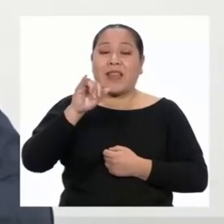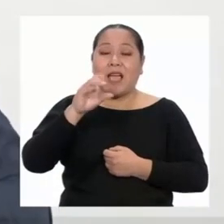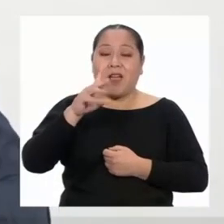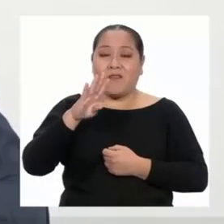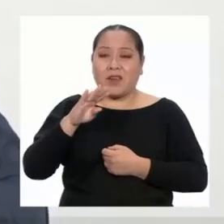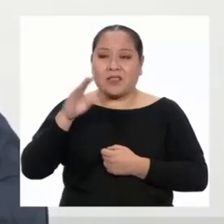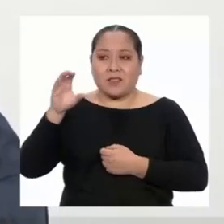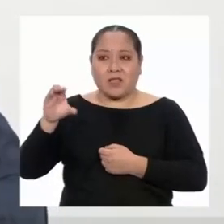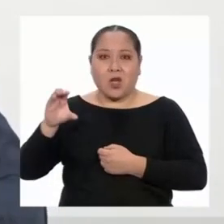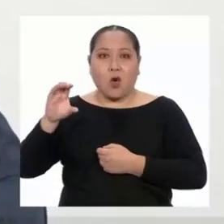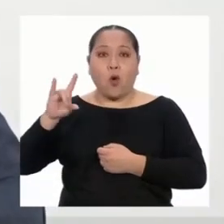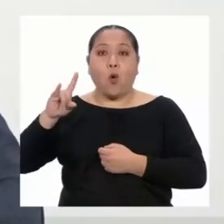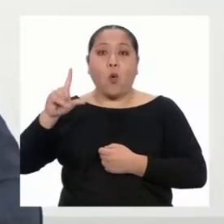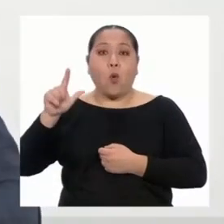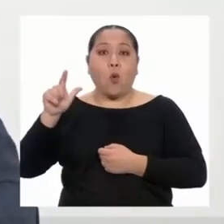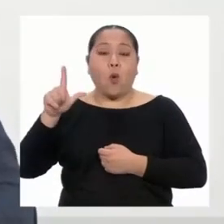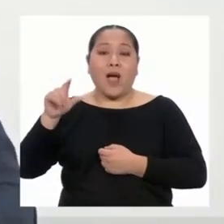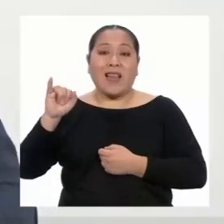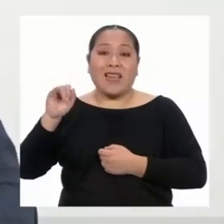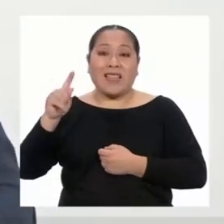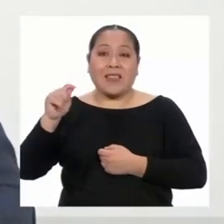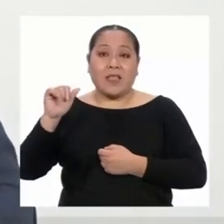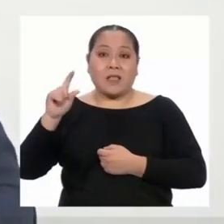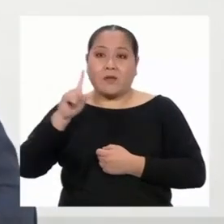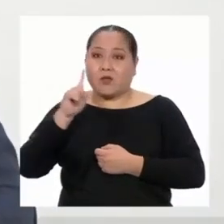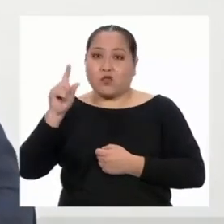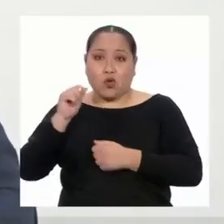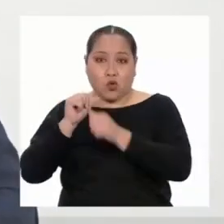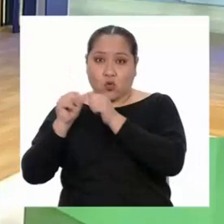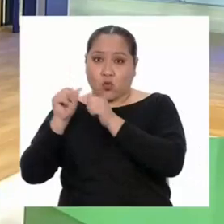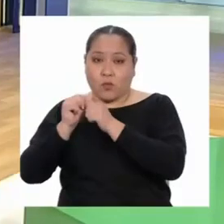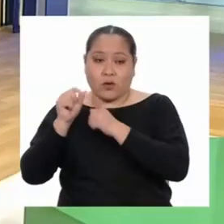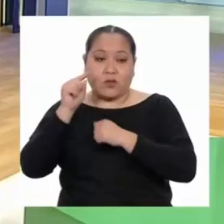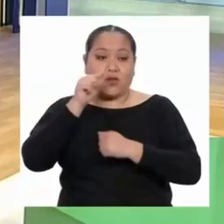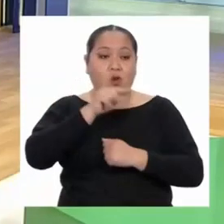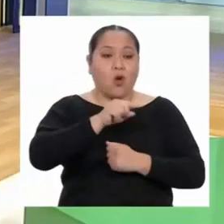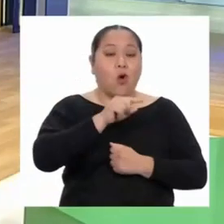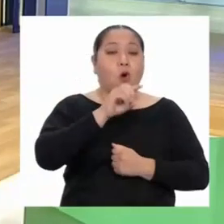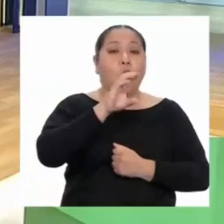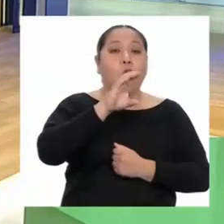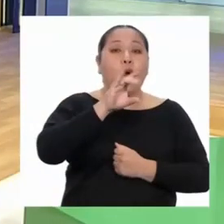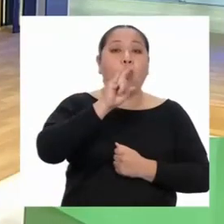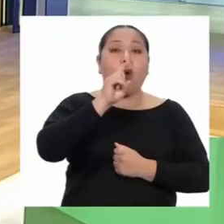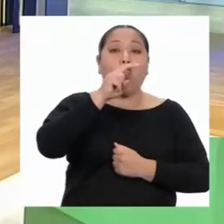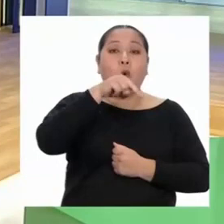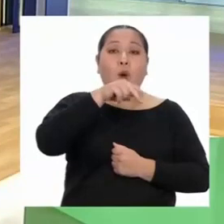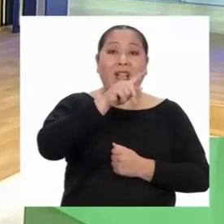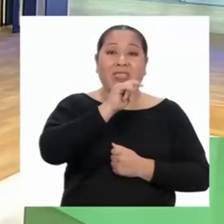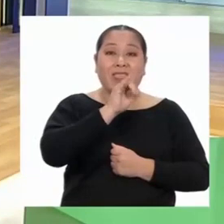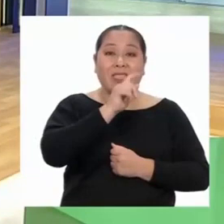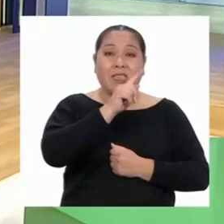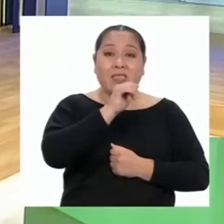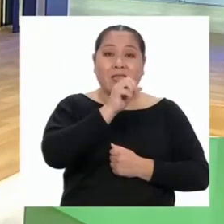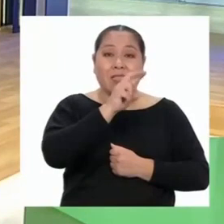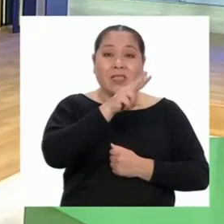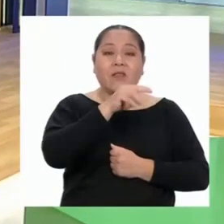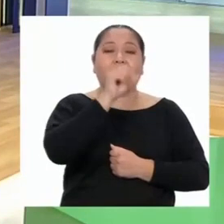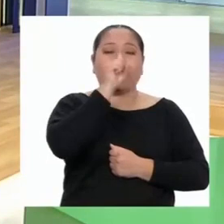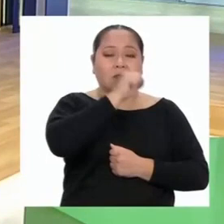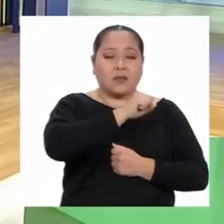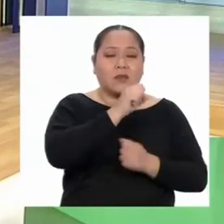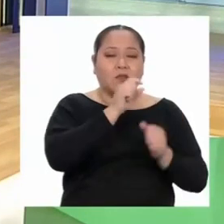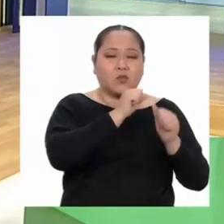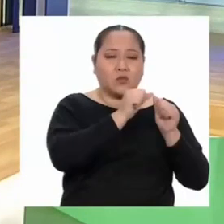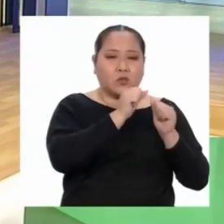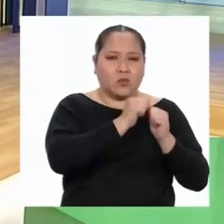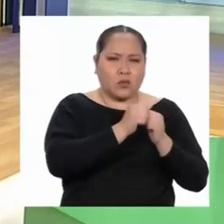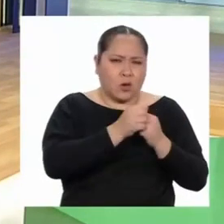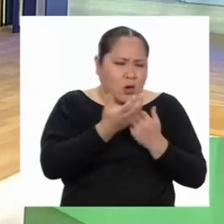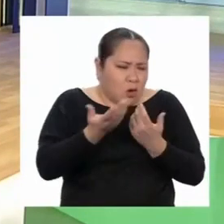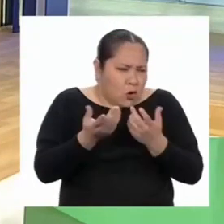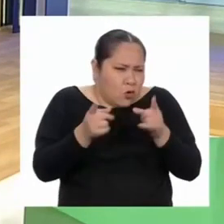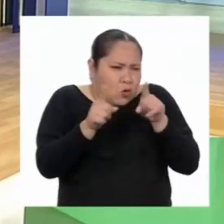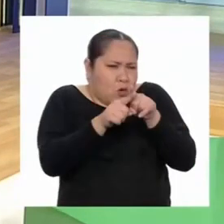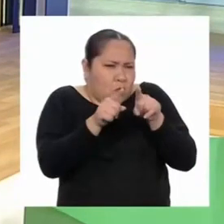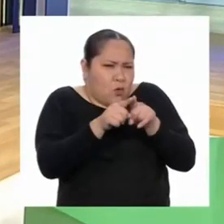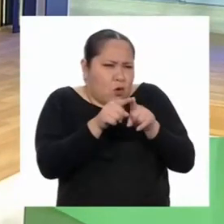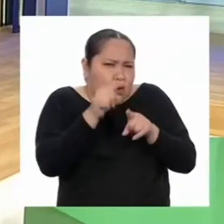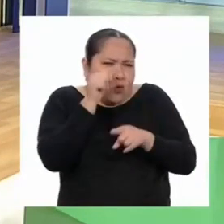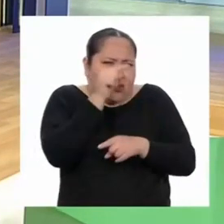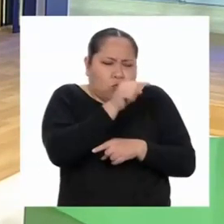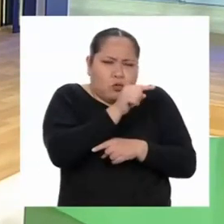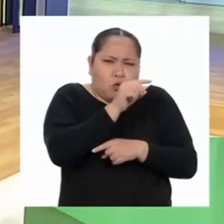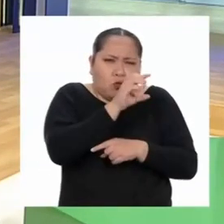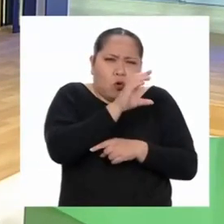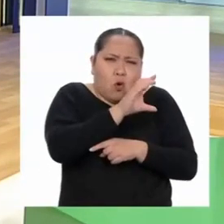numéricos, mientras que las cuantitativas sí lo hacen. Y además, las variables cualitativas